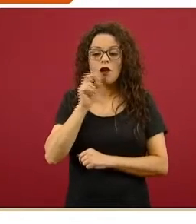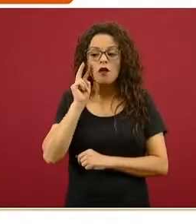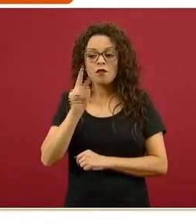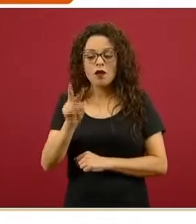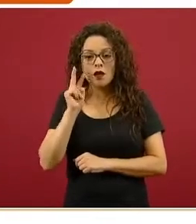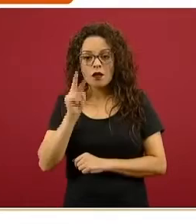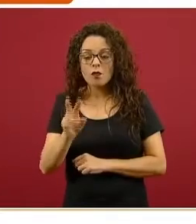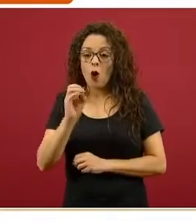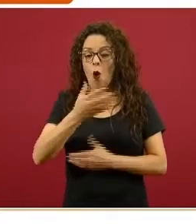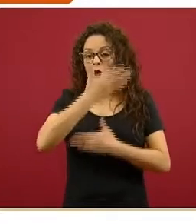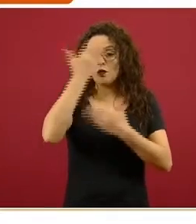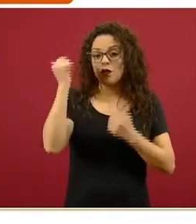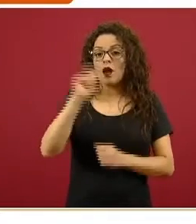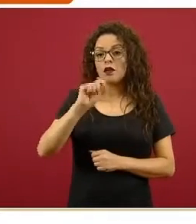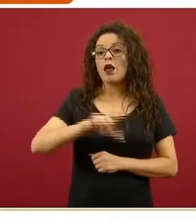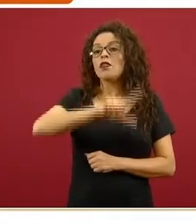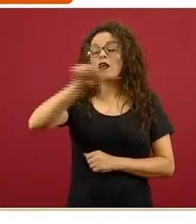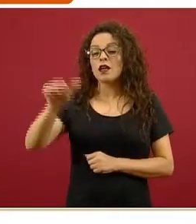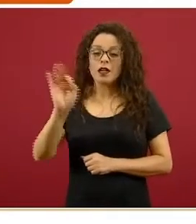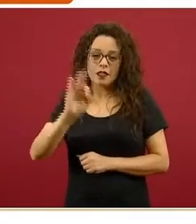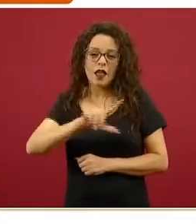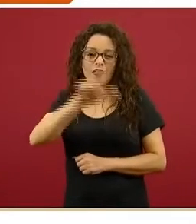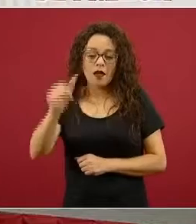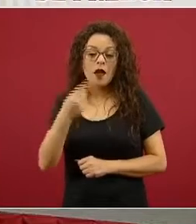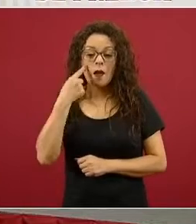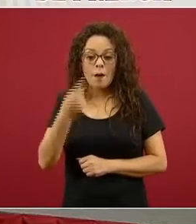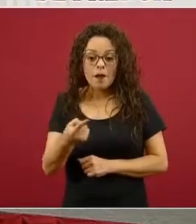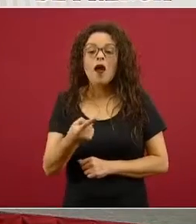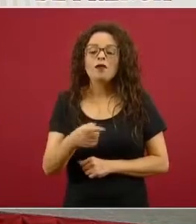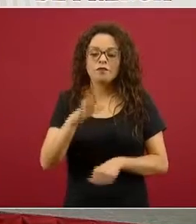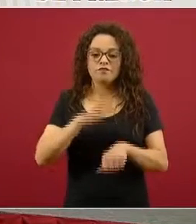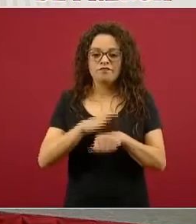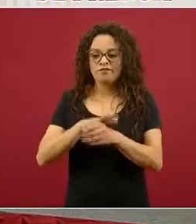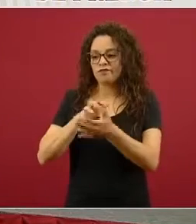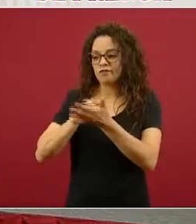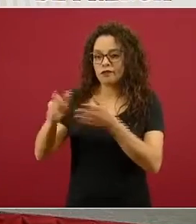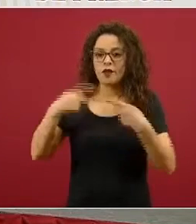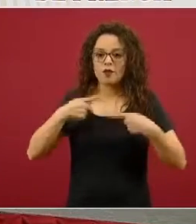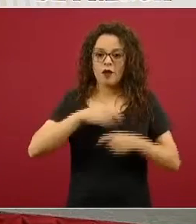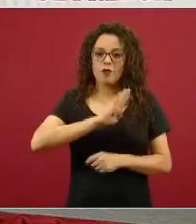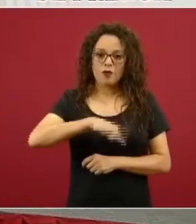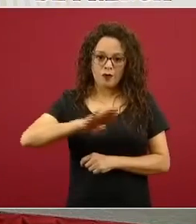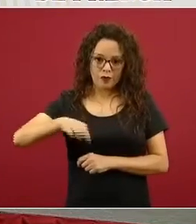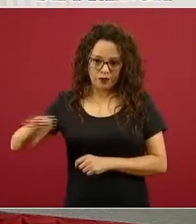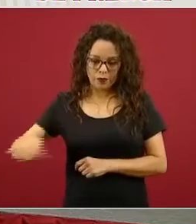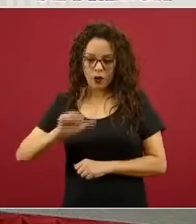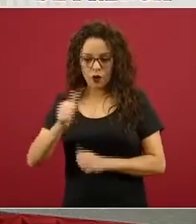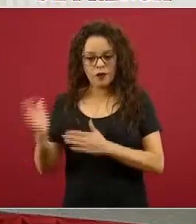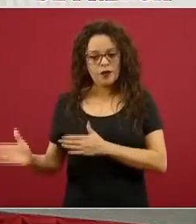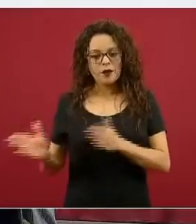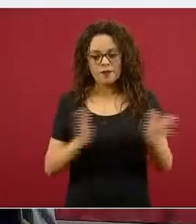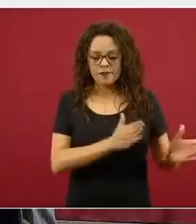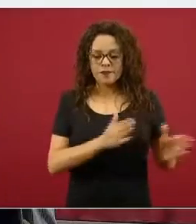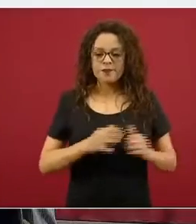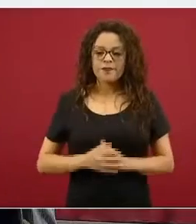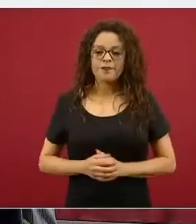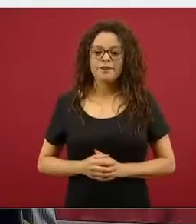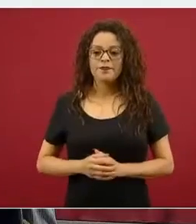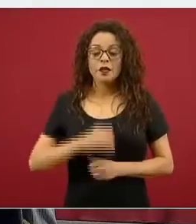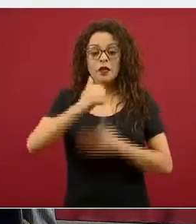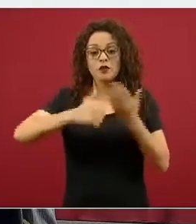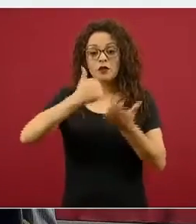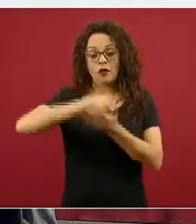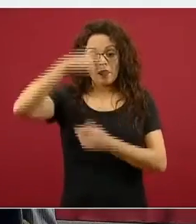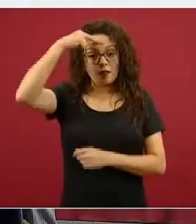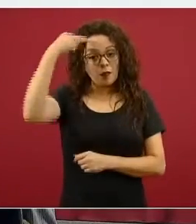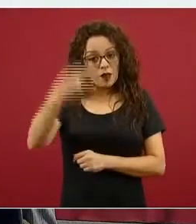no sabemos si se va a reflejar en un incremento de las defunciones. La siguiente, por favor. El estado de la Ciudad de México.